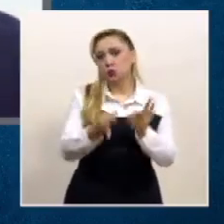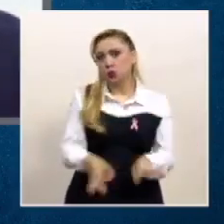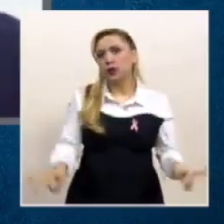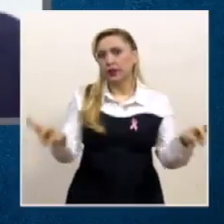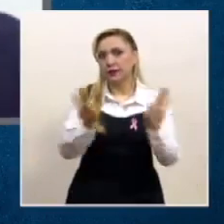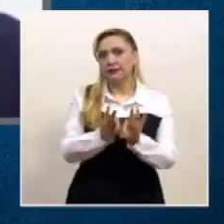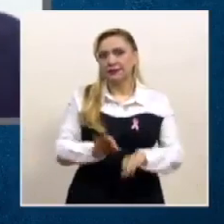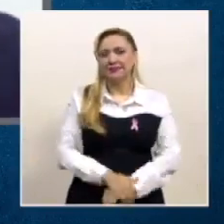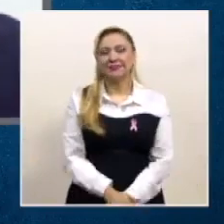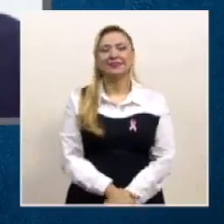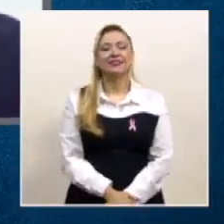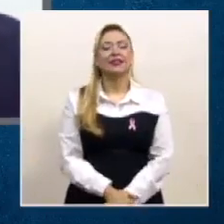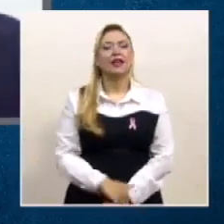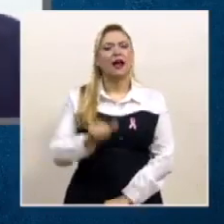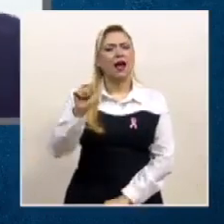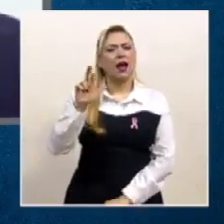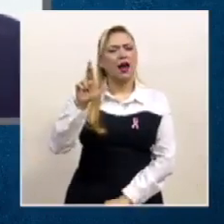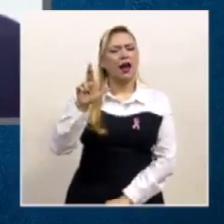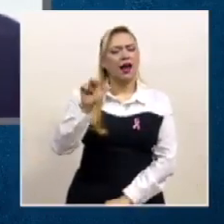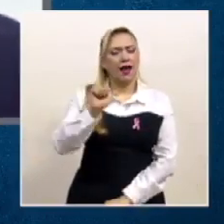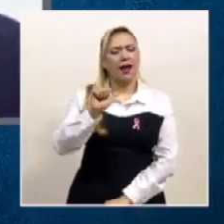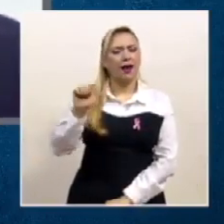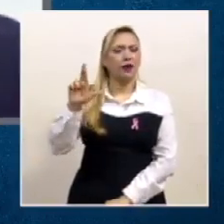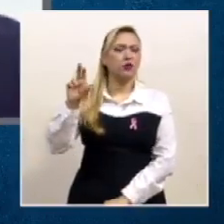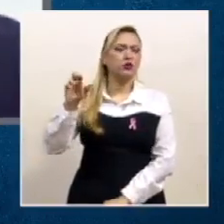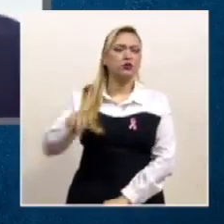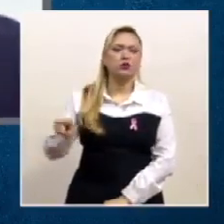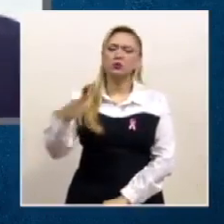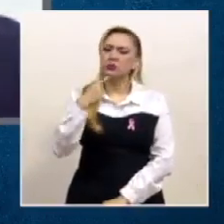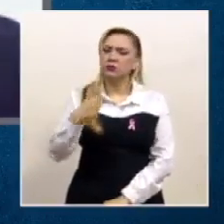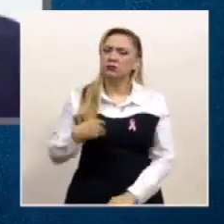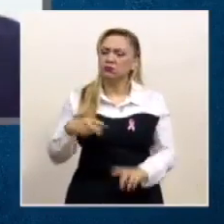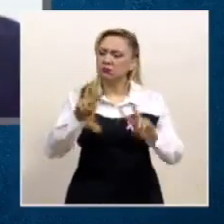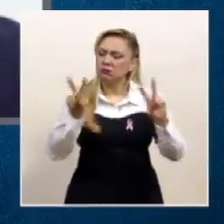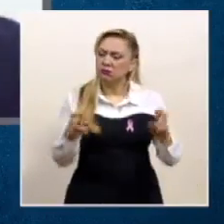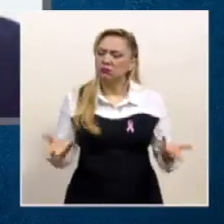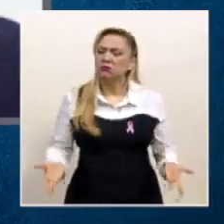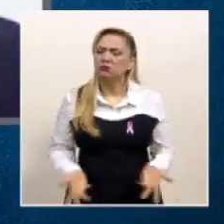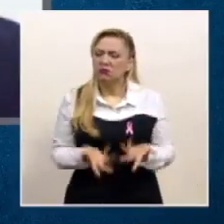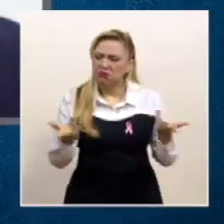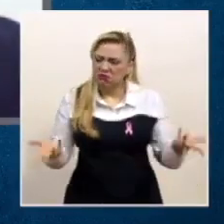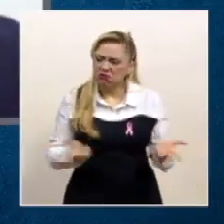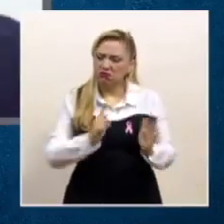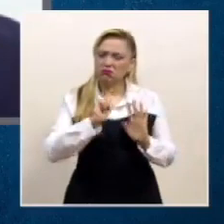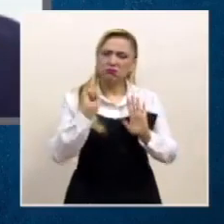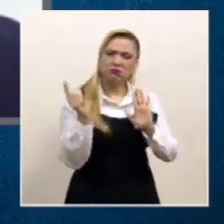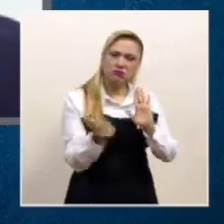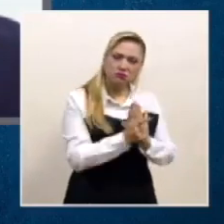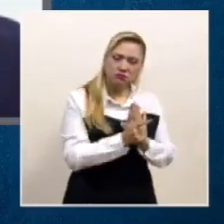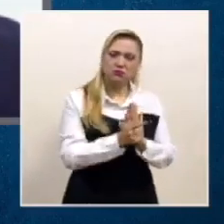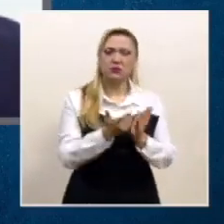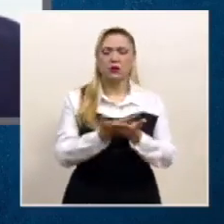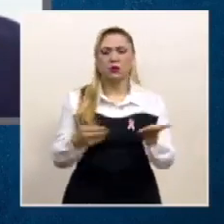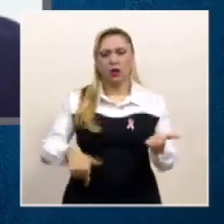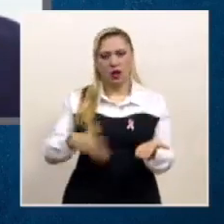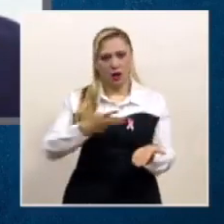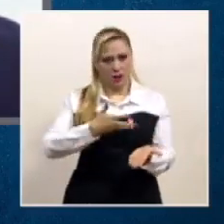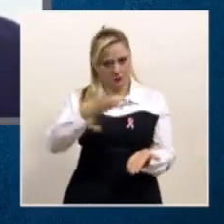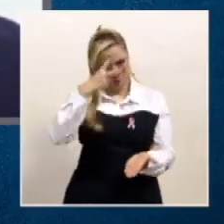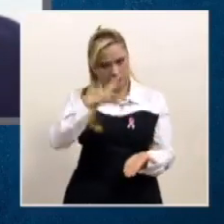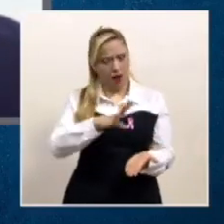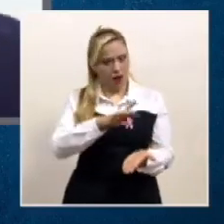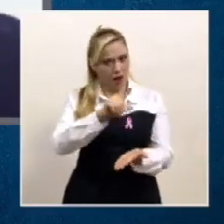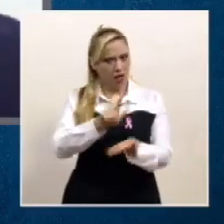mencionas. Aarón, me gustaría retomar el tema digamos, de la legislación que tenemos ya en México. Tenemos una